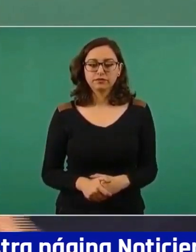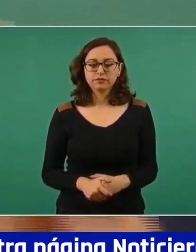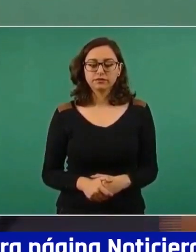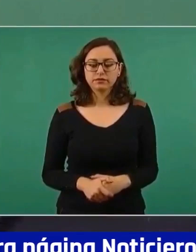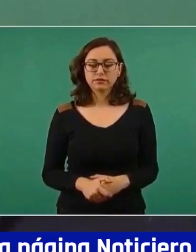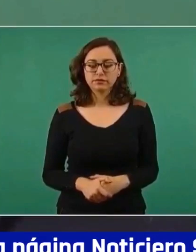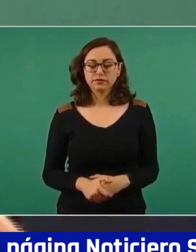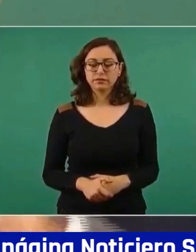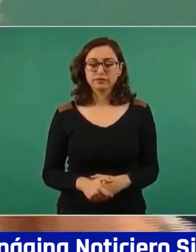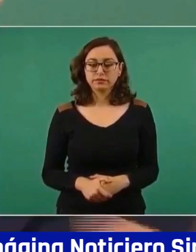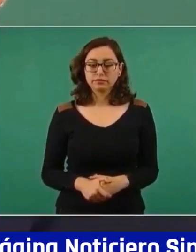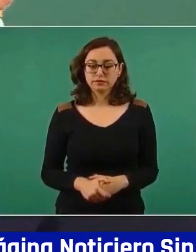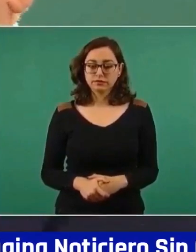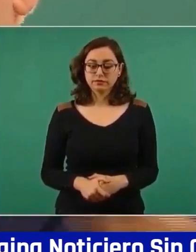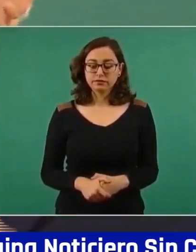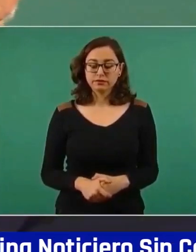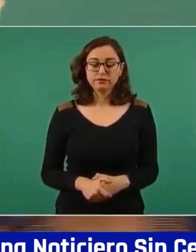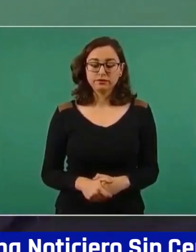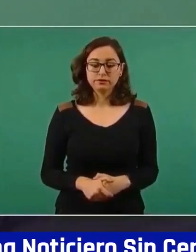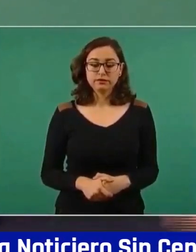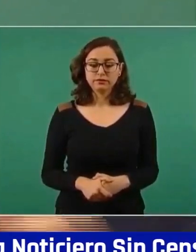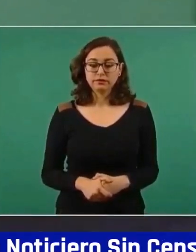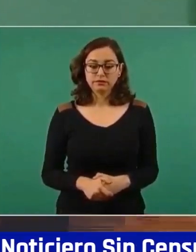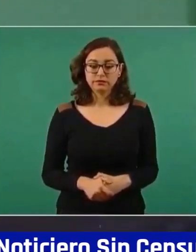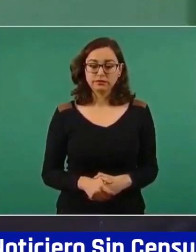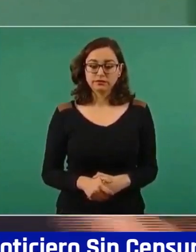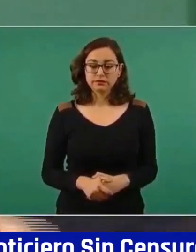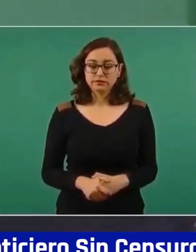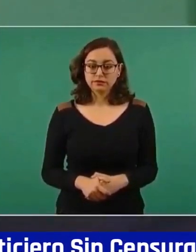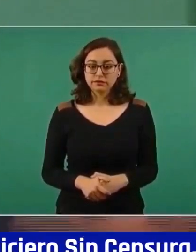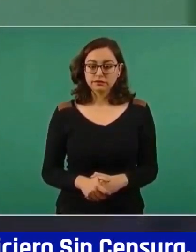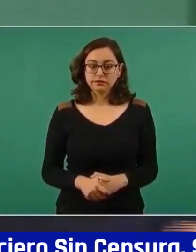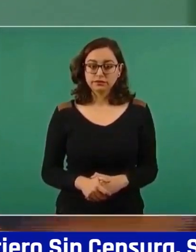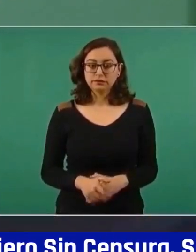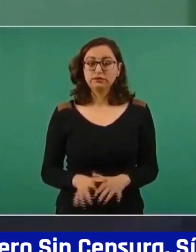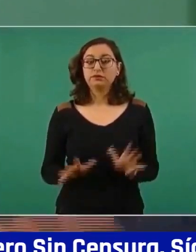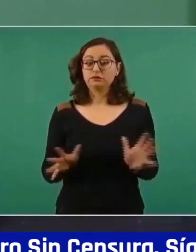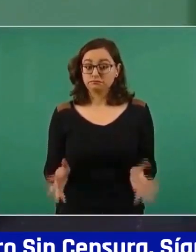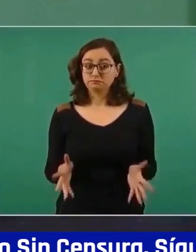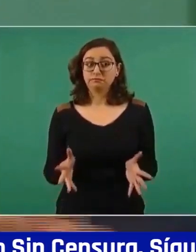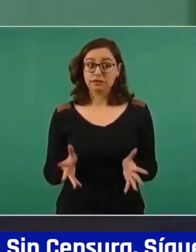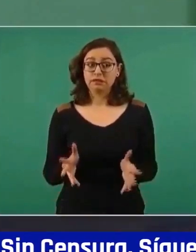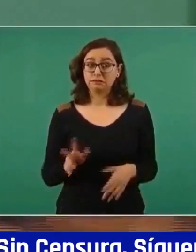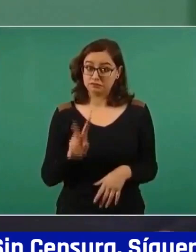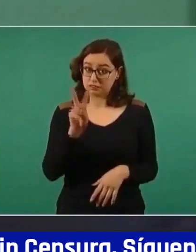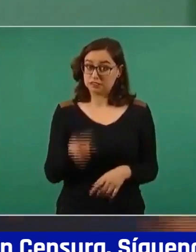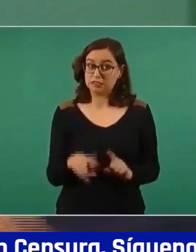Entonces, hay mucho interés. O sea, vivimos